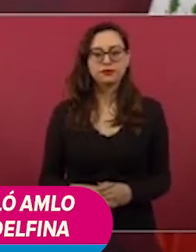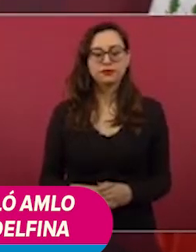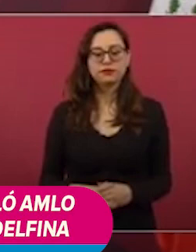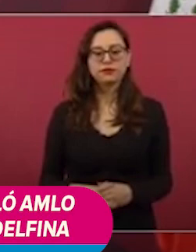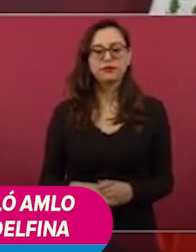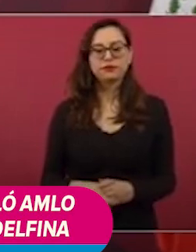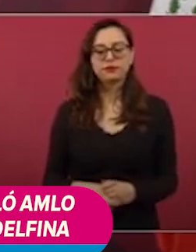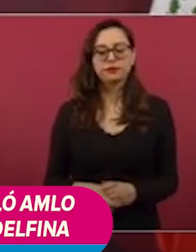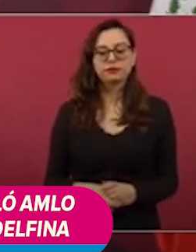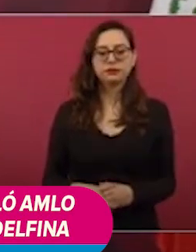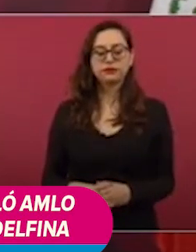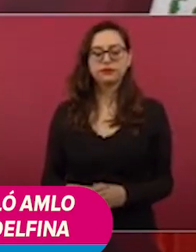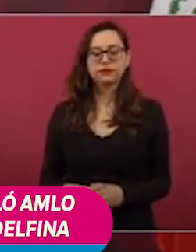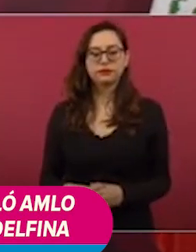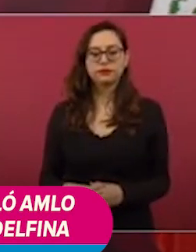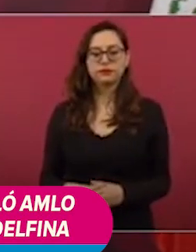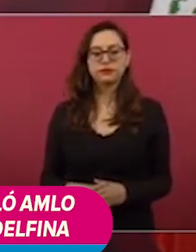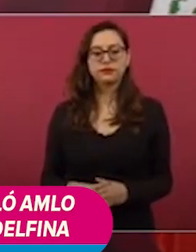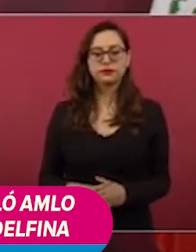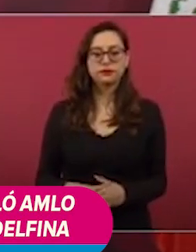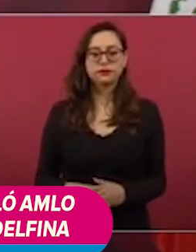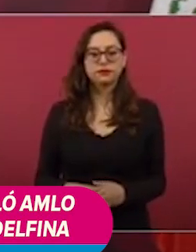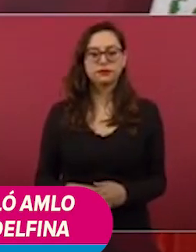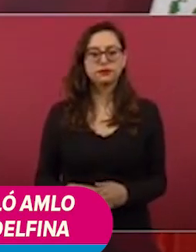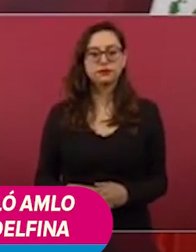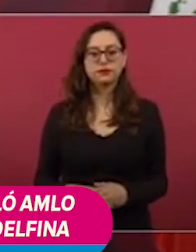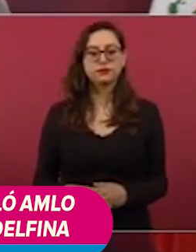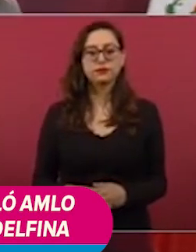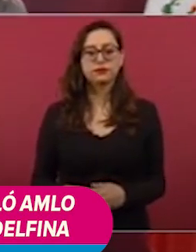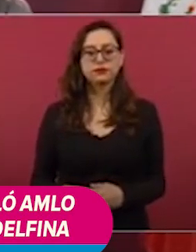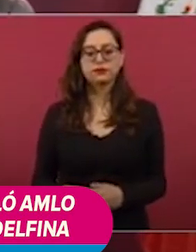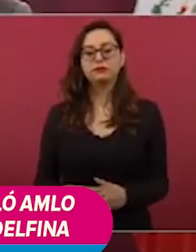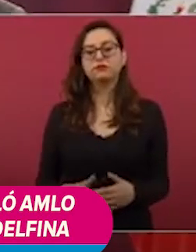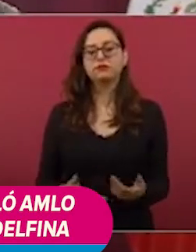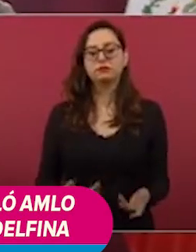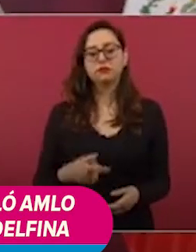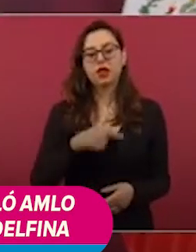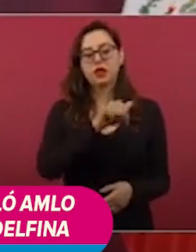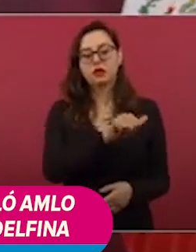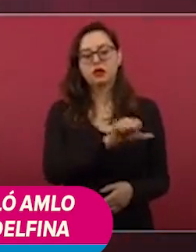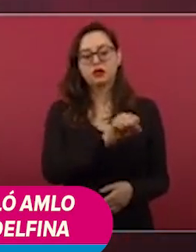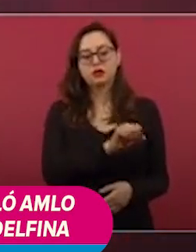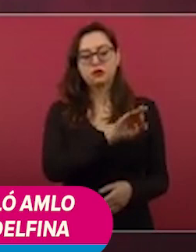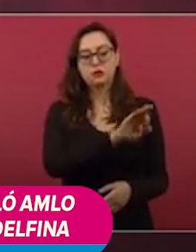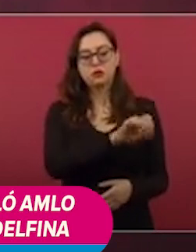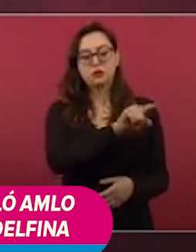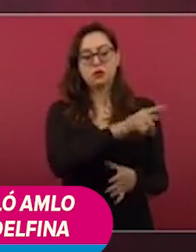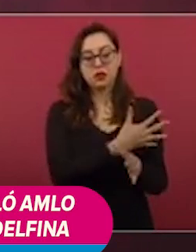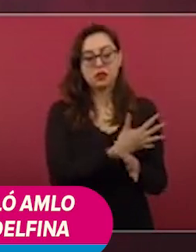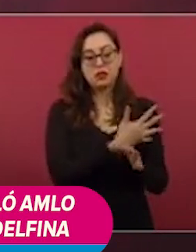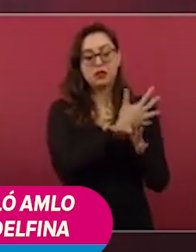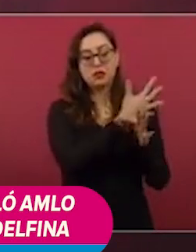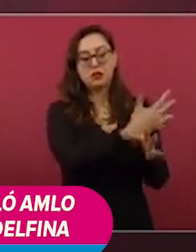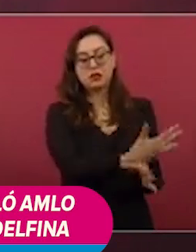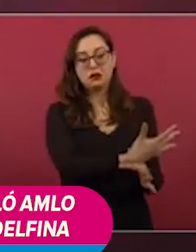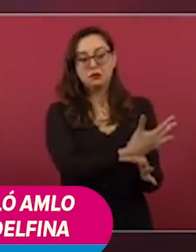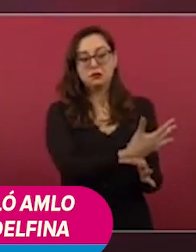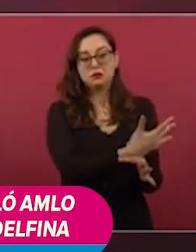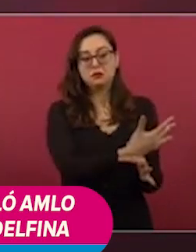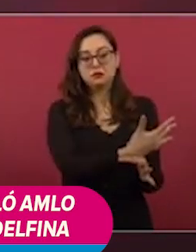la de la Federación, estimó en 200 mil millones de pesos lo que se